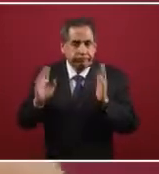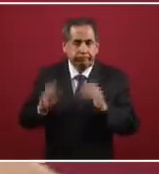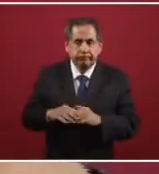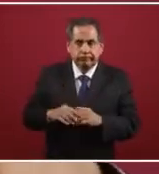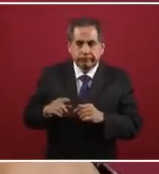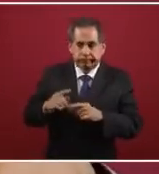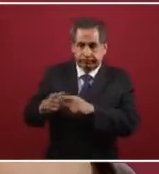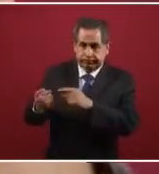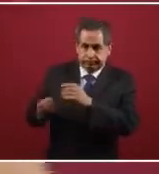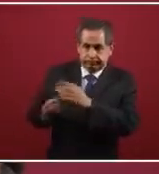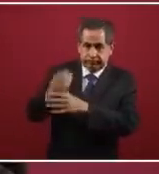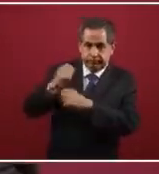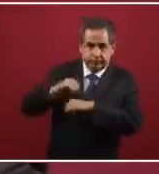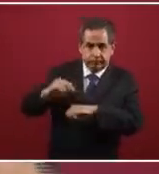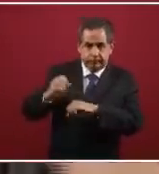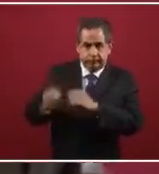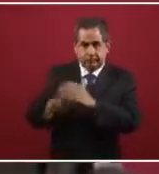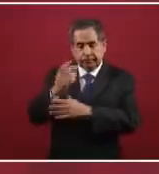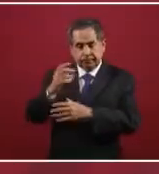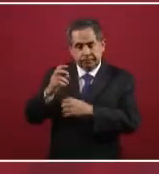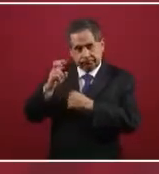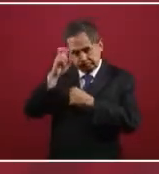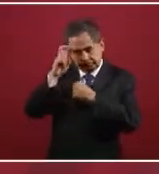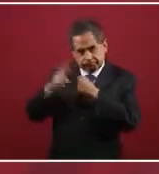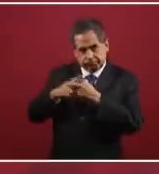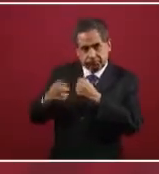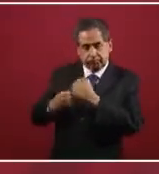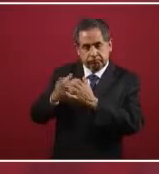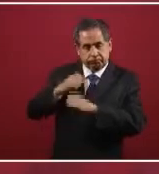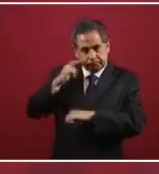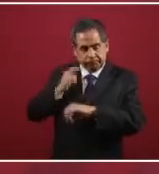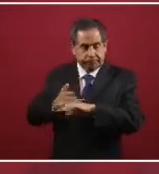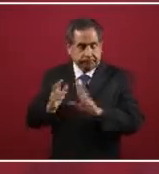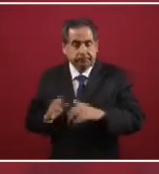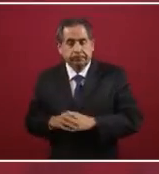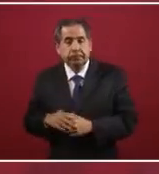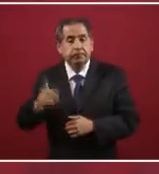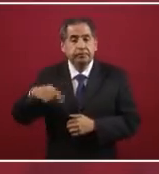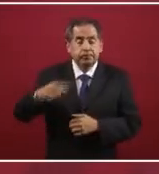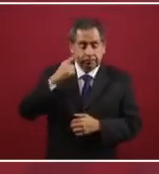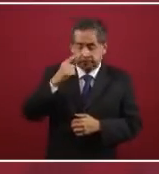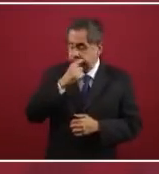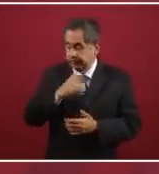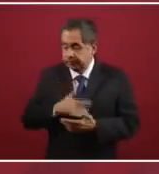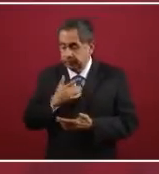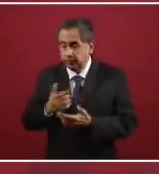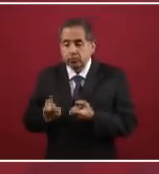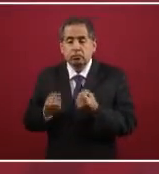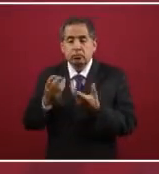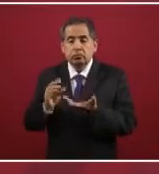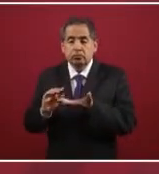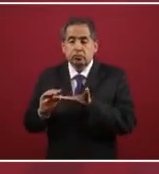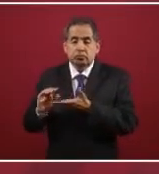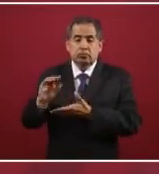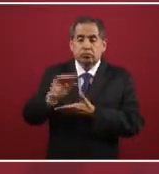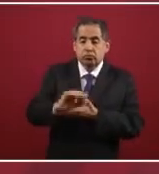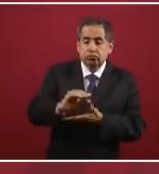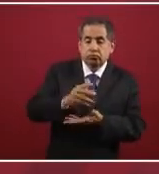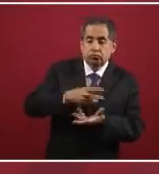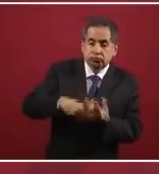los nuevos órganos de la Unión Europea que se han venido integrando y la Unión Europea va a determinar un monto a invertir porque ellos